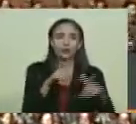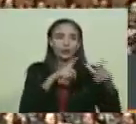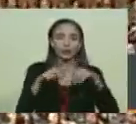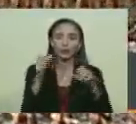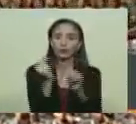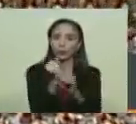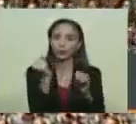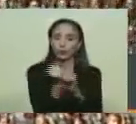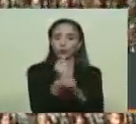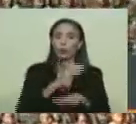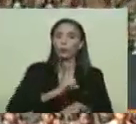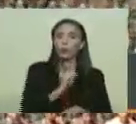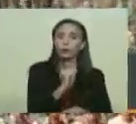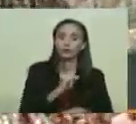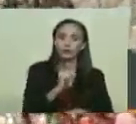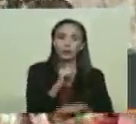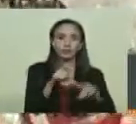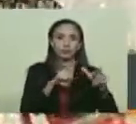Policía Nacional Bolivariana.